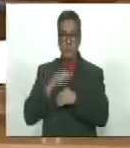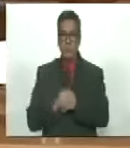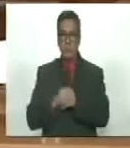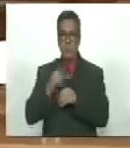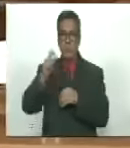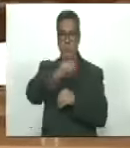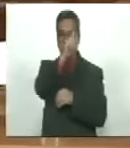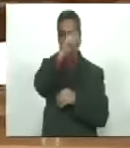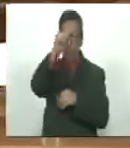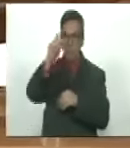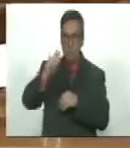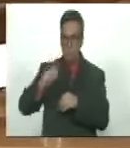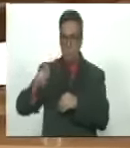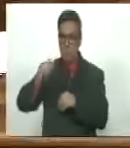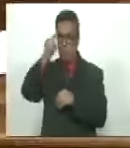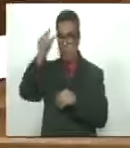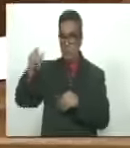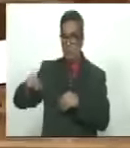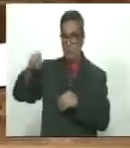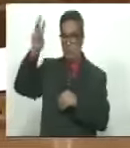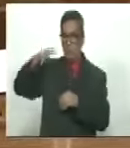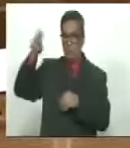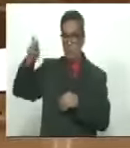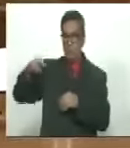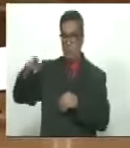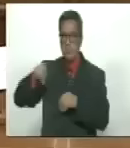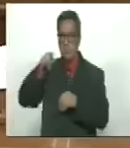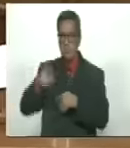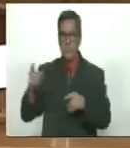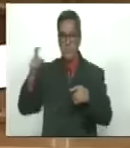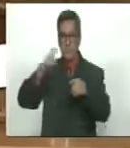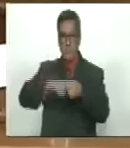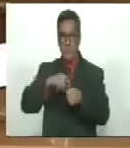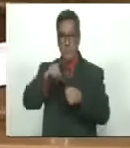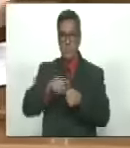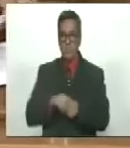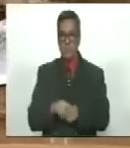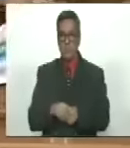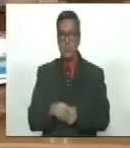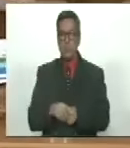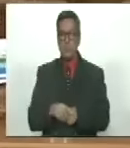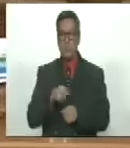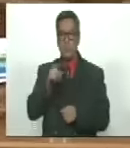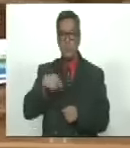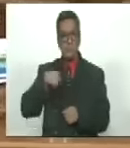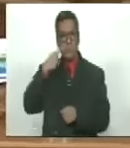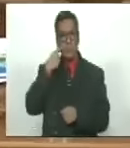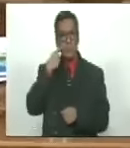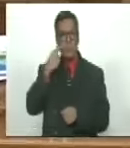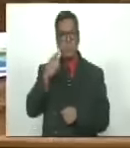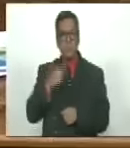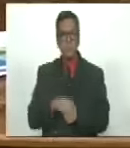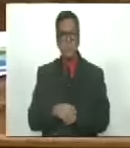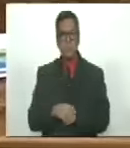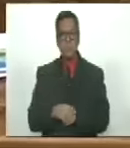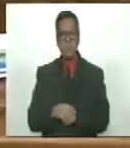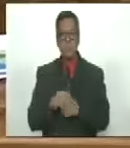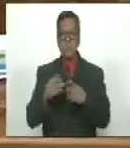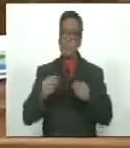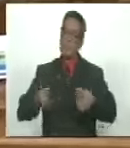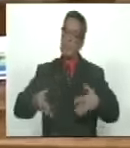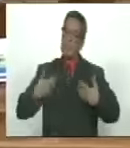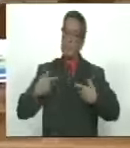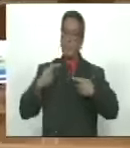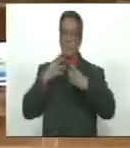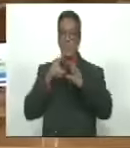El mapa de Venezuela con su territorio de la Guayana Esequiba, que uno ve con agrado cómo